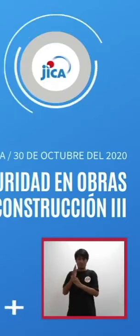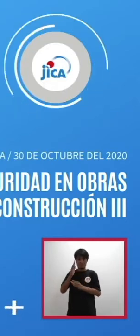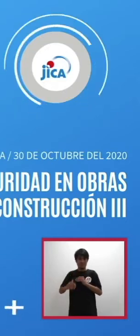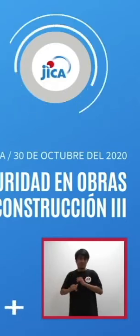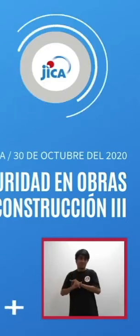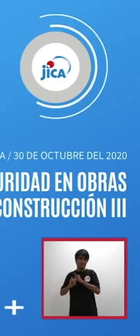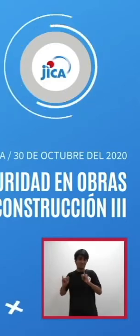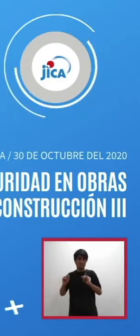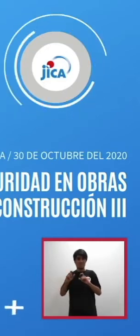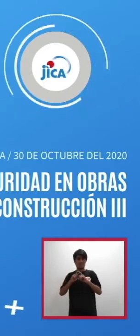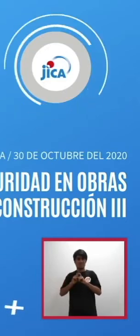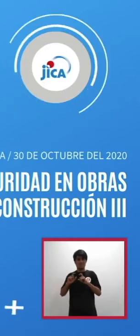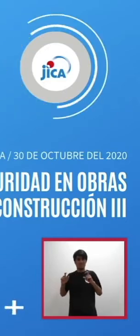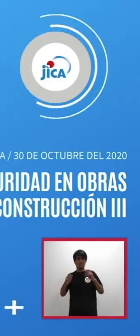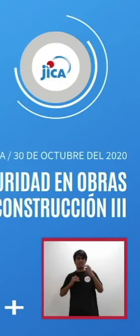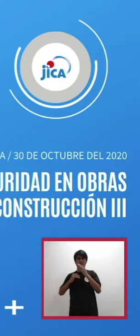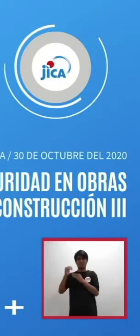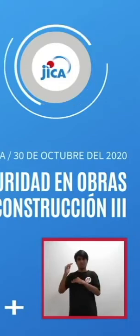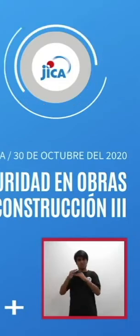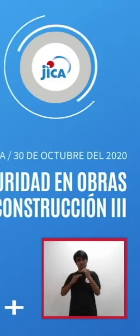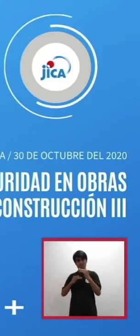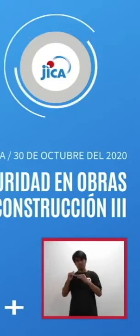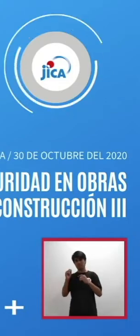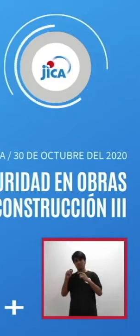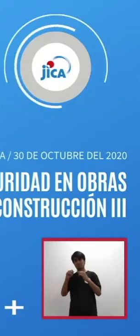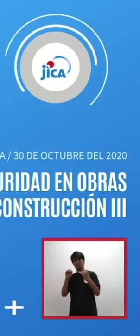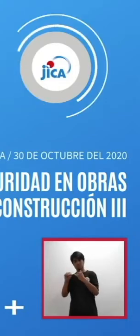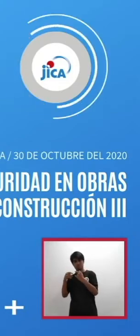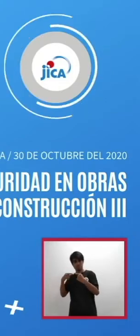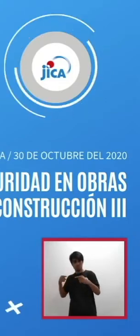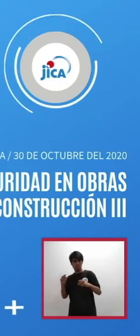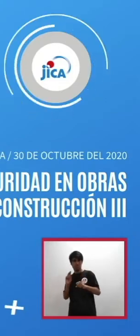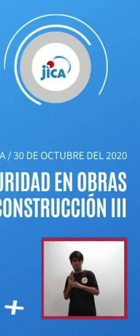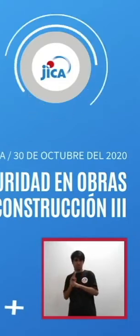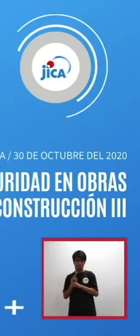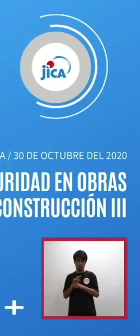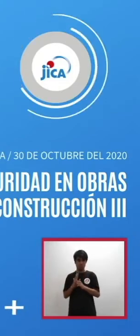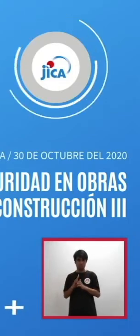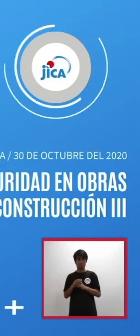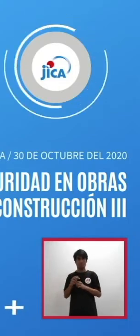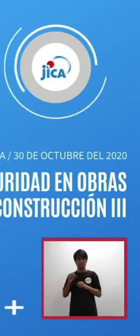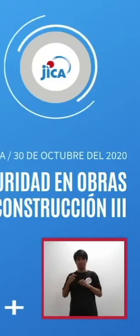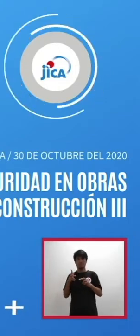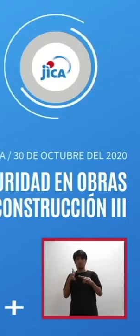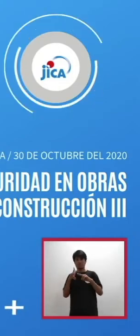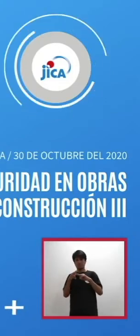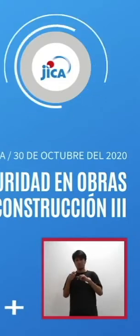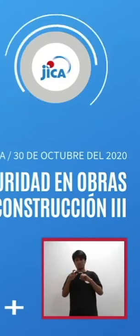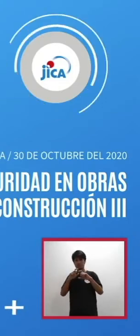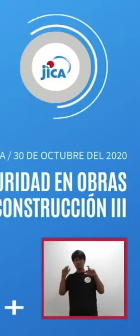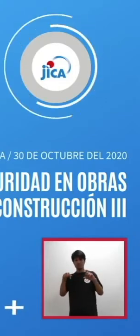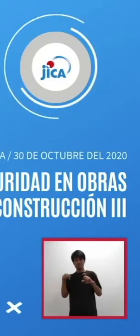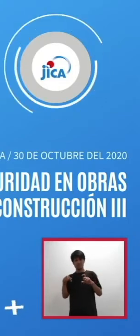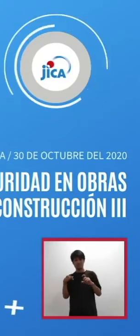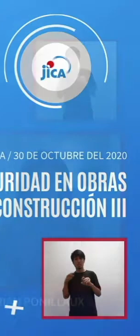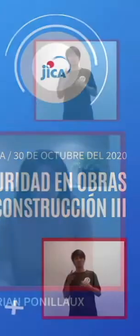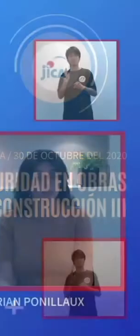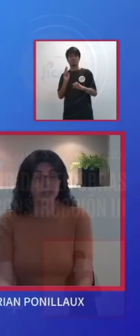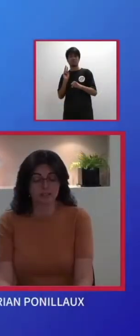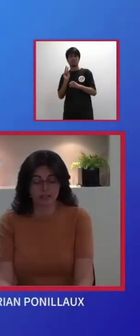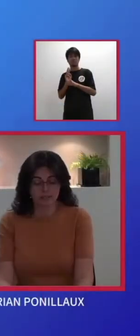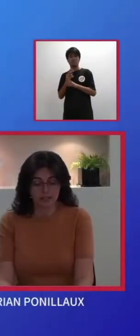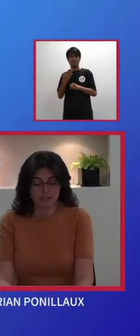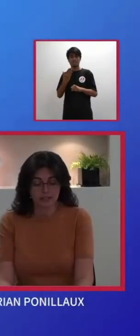obras en obras de construcción. En la fecha vamos a hablar sobre la prevención